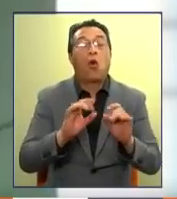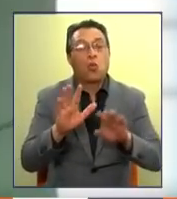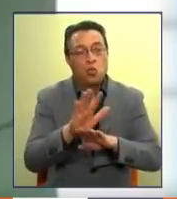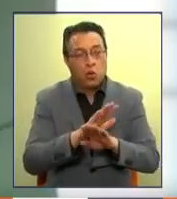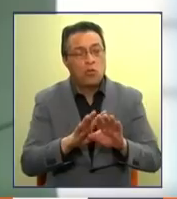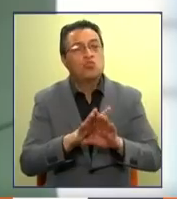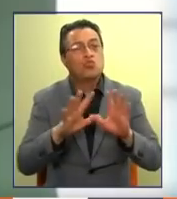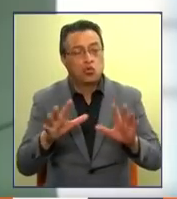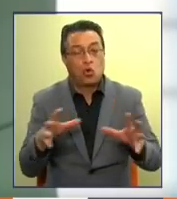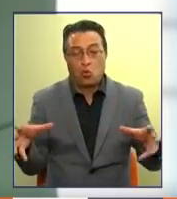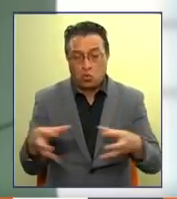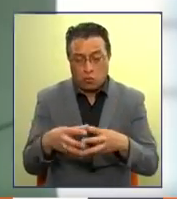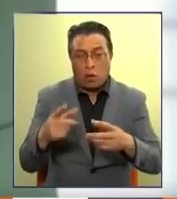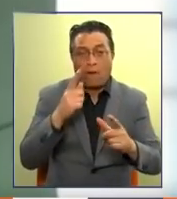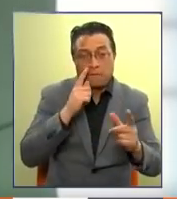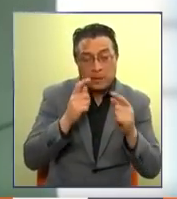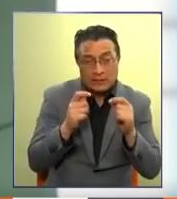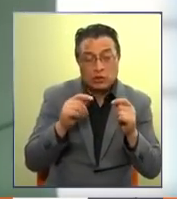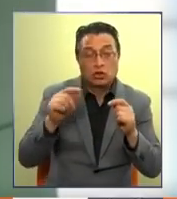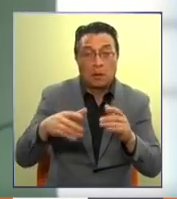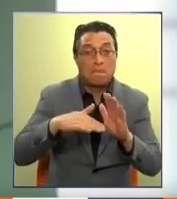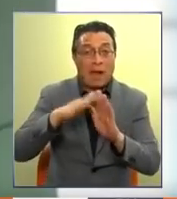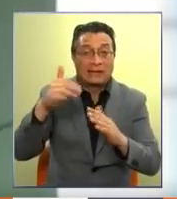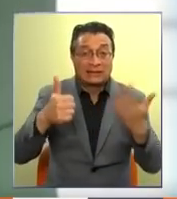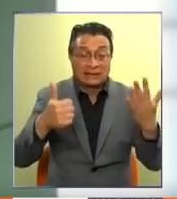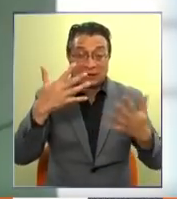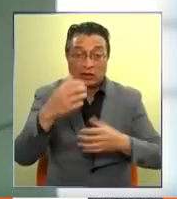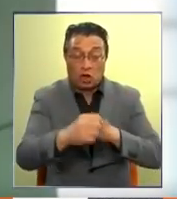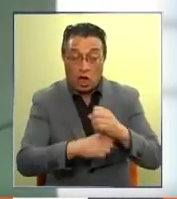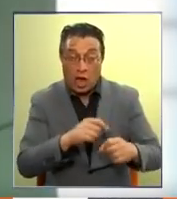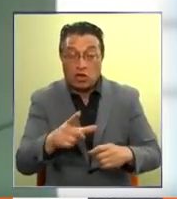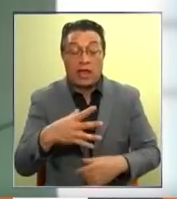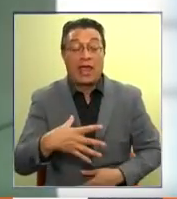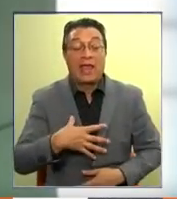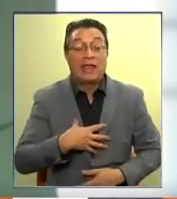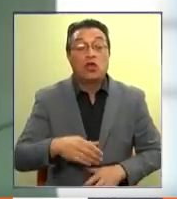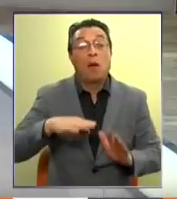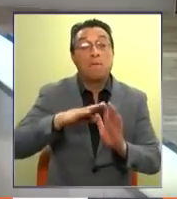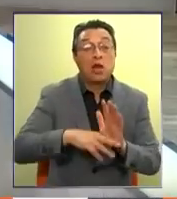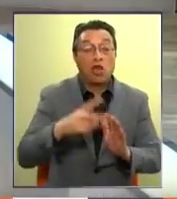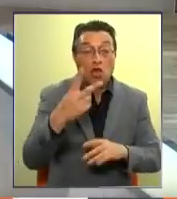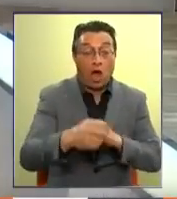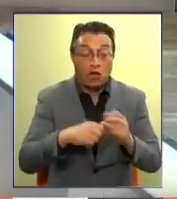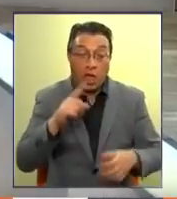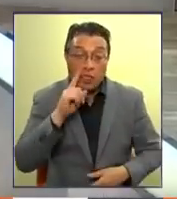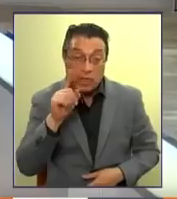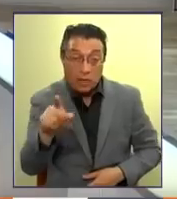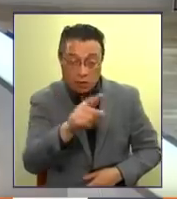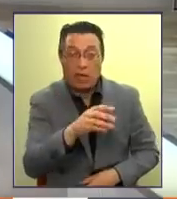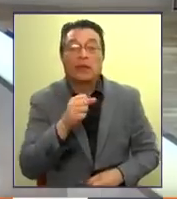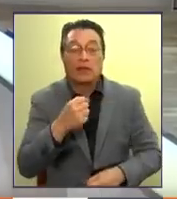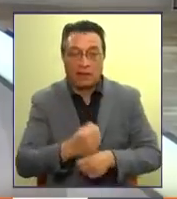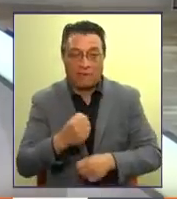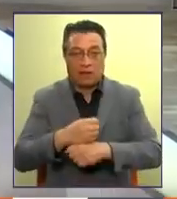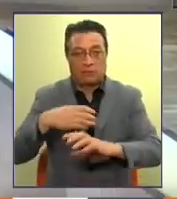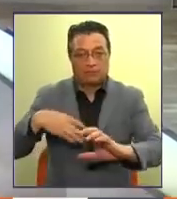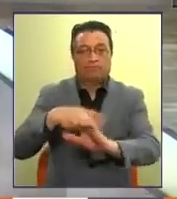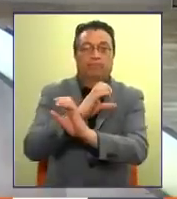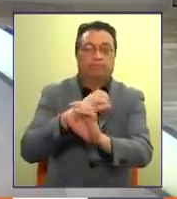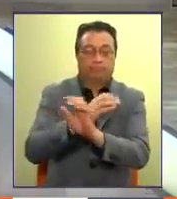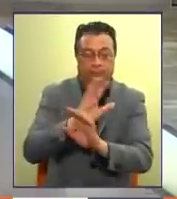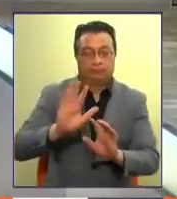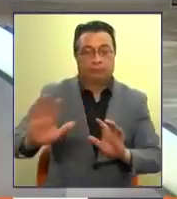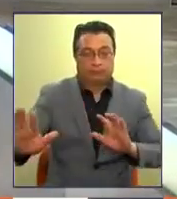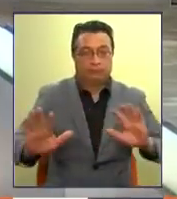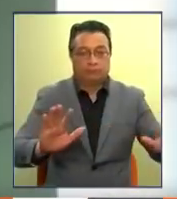trabajadores que están en grupos de riesgo de más de 65 años, aquellos que tienen hijos de menos de 2 años, siguen trabajando, teletrabajando. ¿Ya?